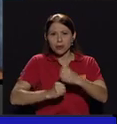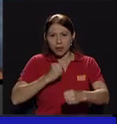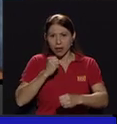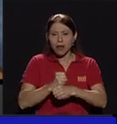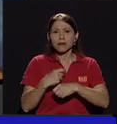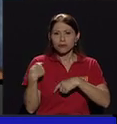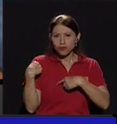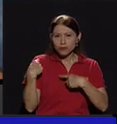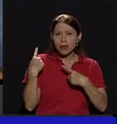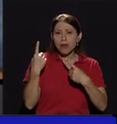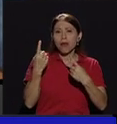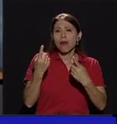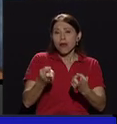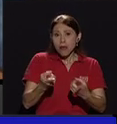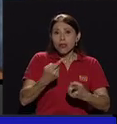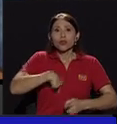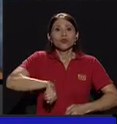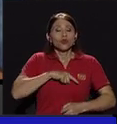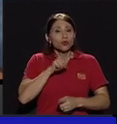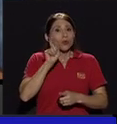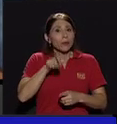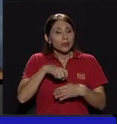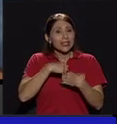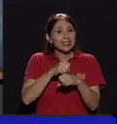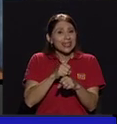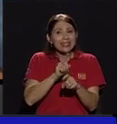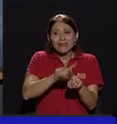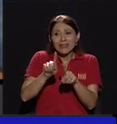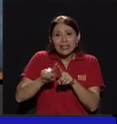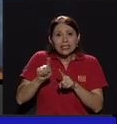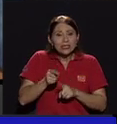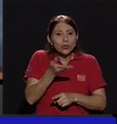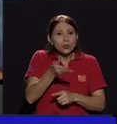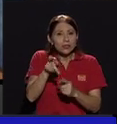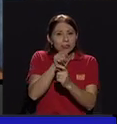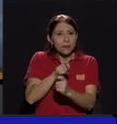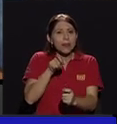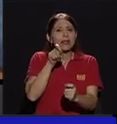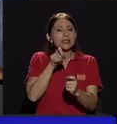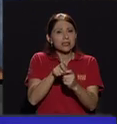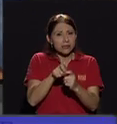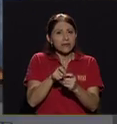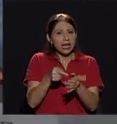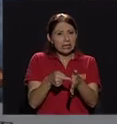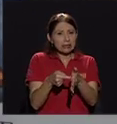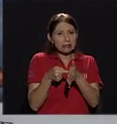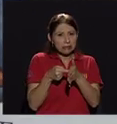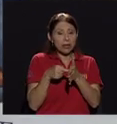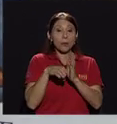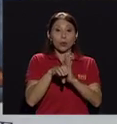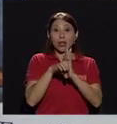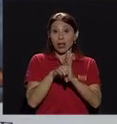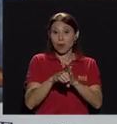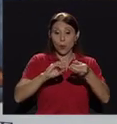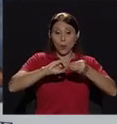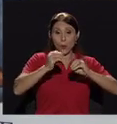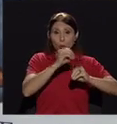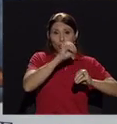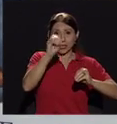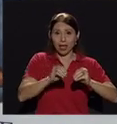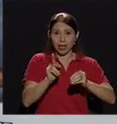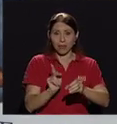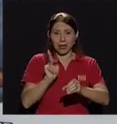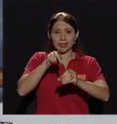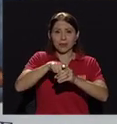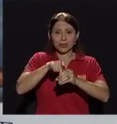siglo, y tuvimos que recurrir a mecanismos específicos, mecanismos que en este caso son la cuota de participación